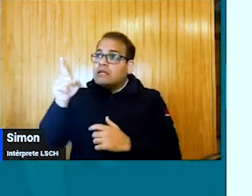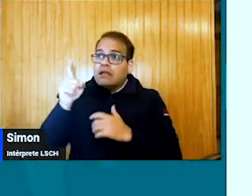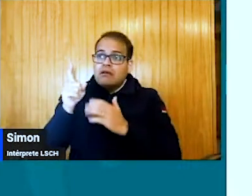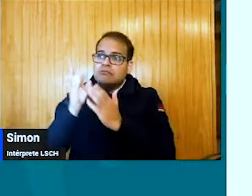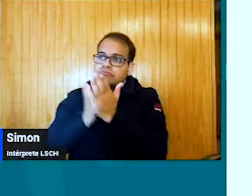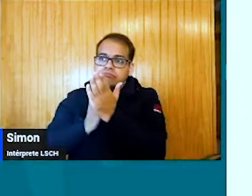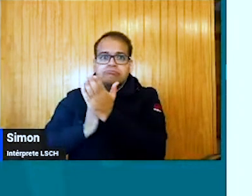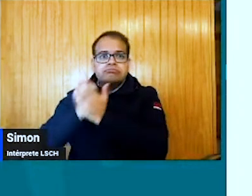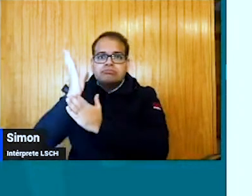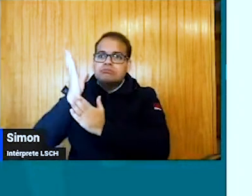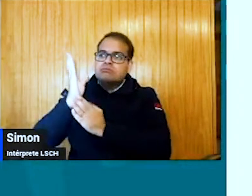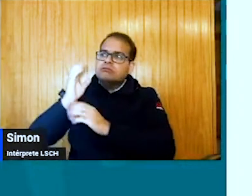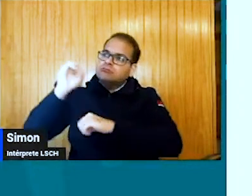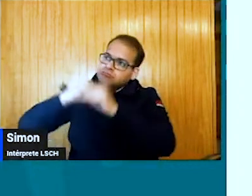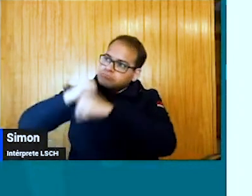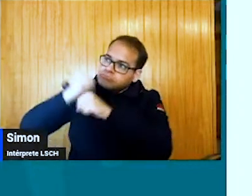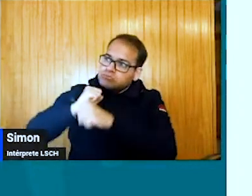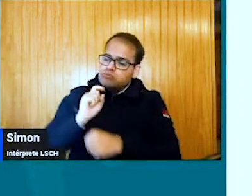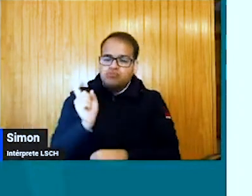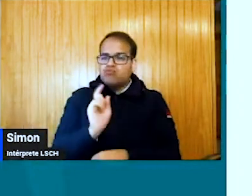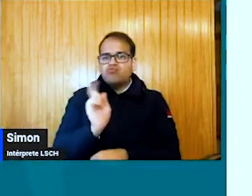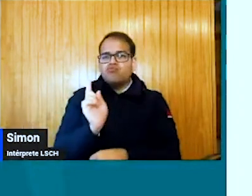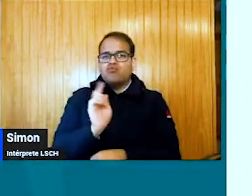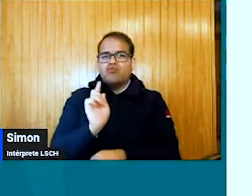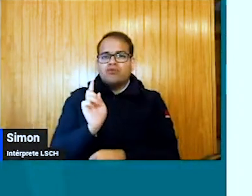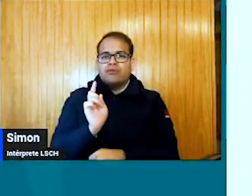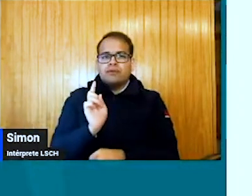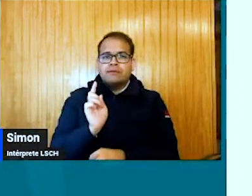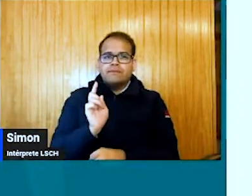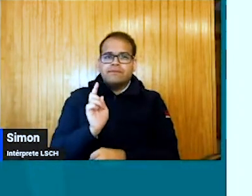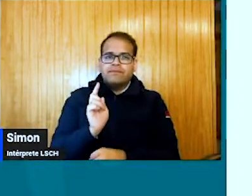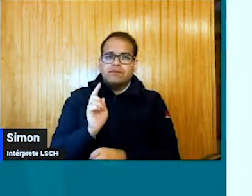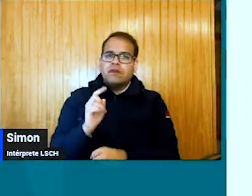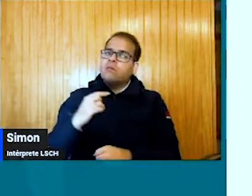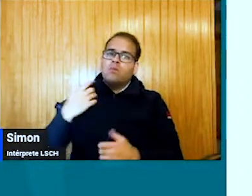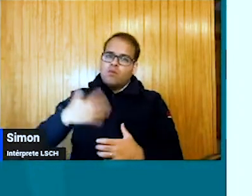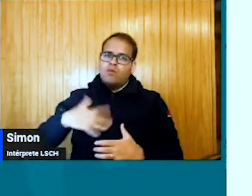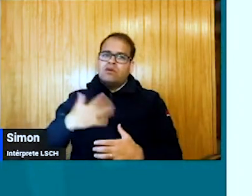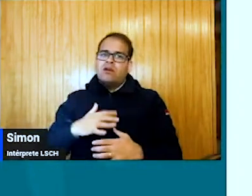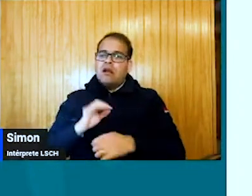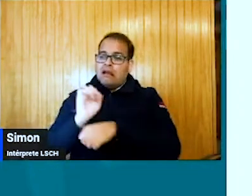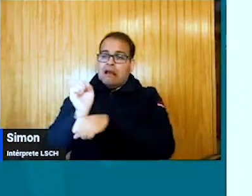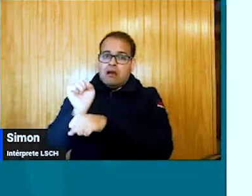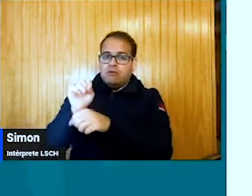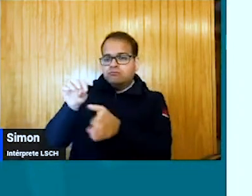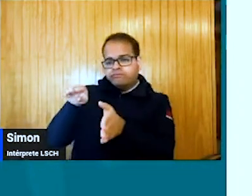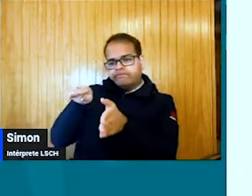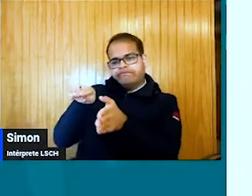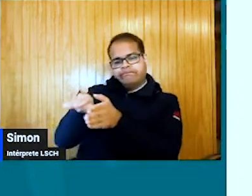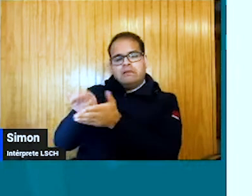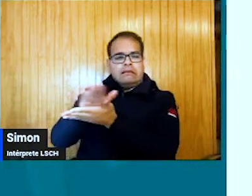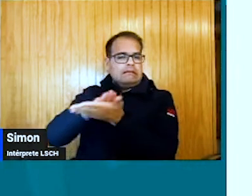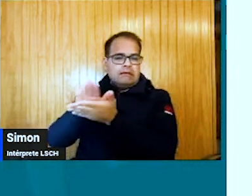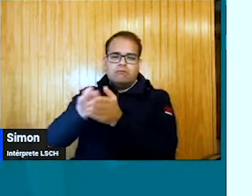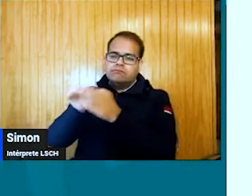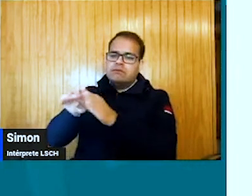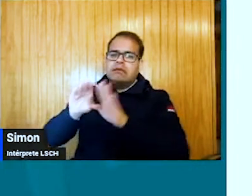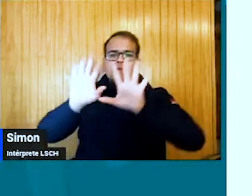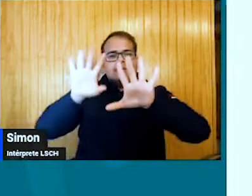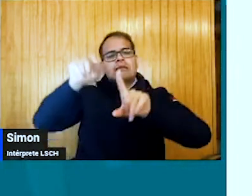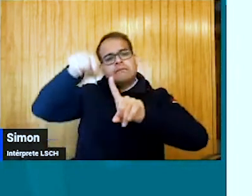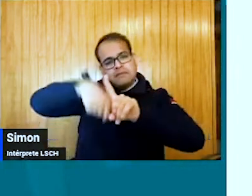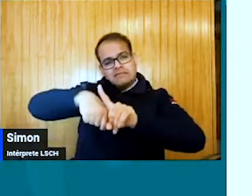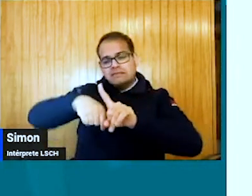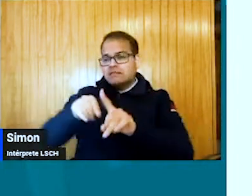andar y van a partir. No. Si yo dejo un auto en un estacionamiento 10 meses, no creo que